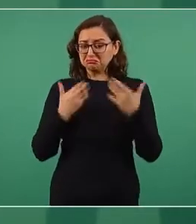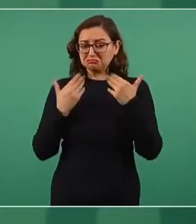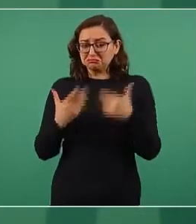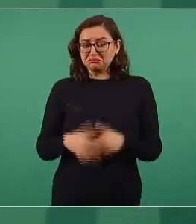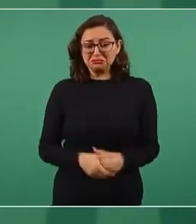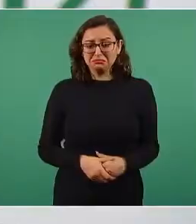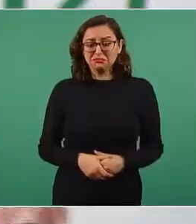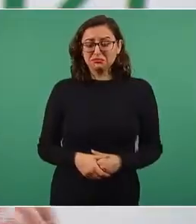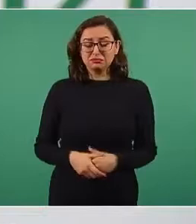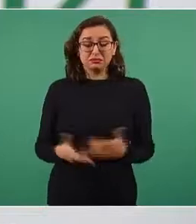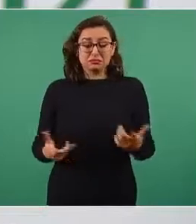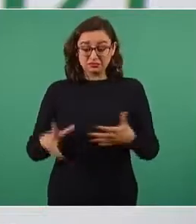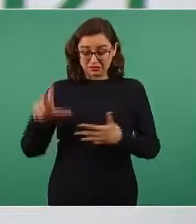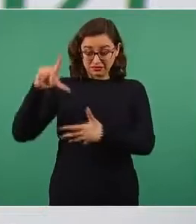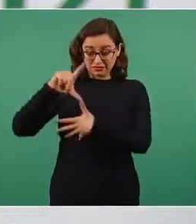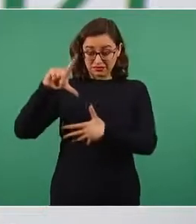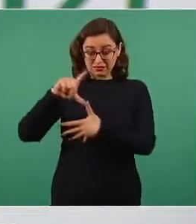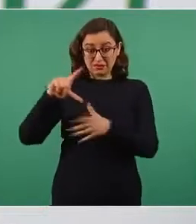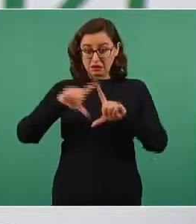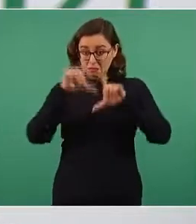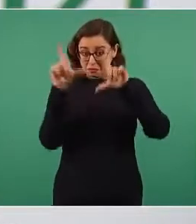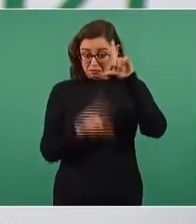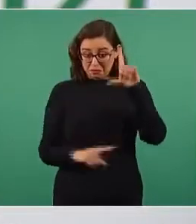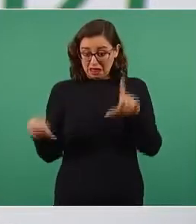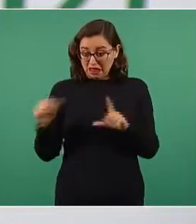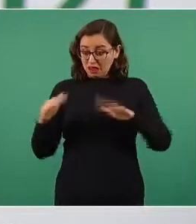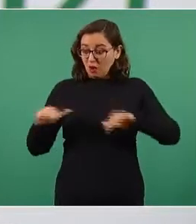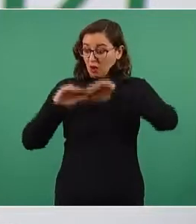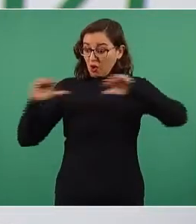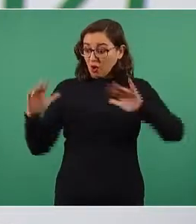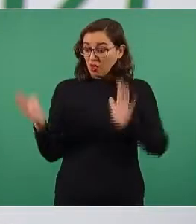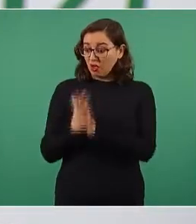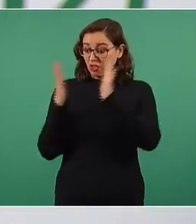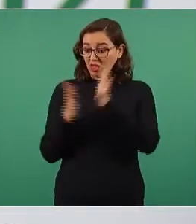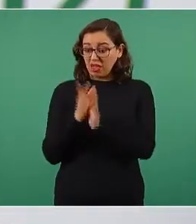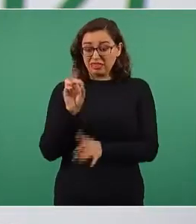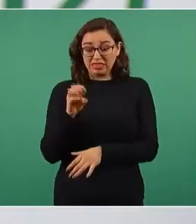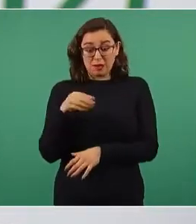o una de las más consolidadas de América Latina el día de hoy.